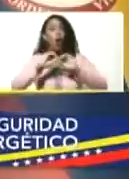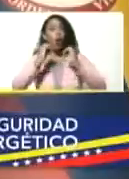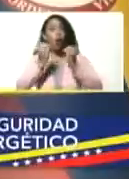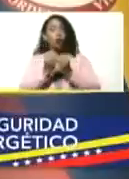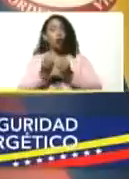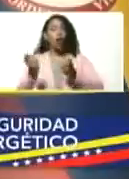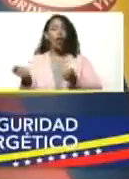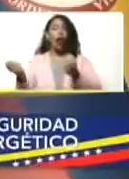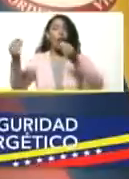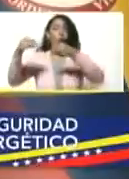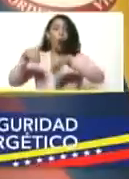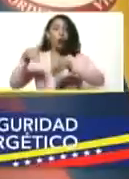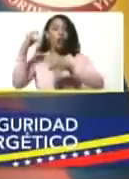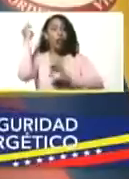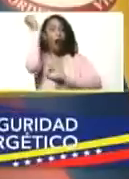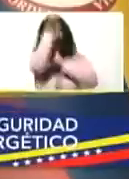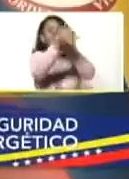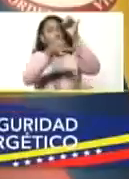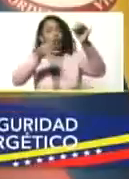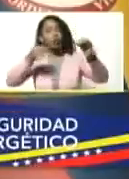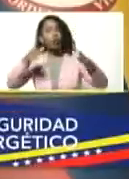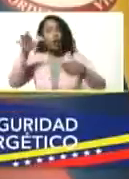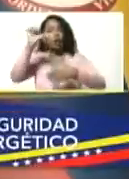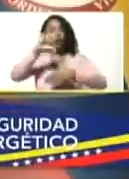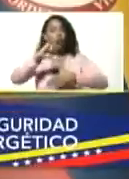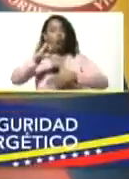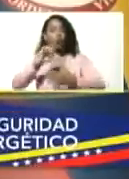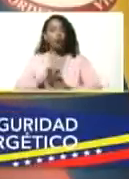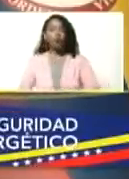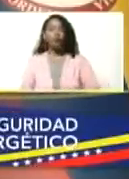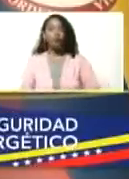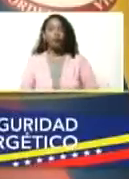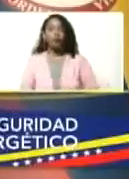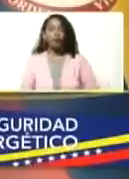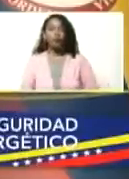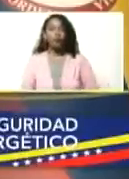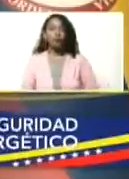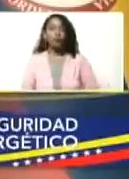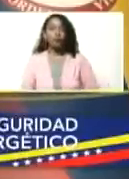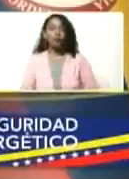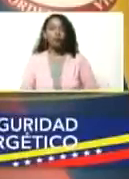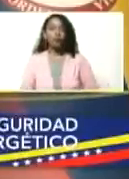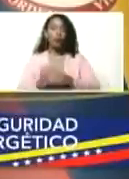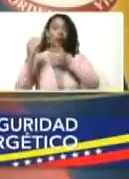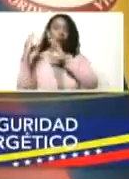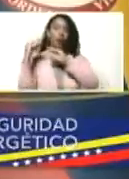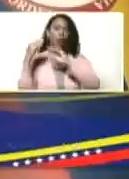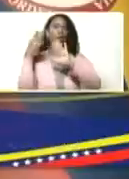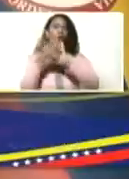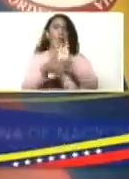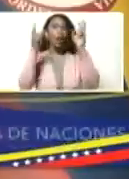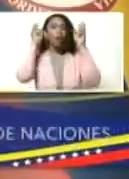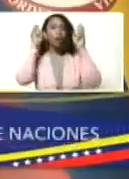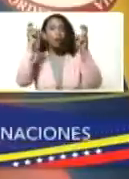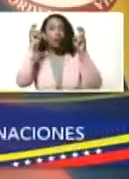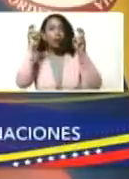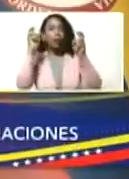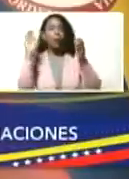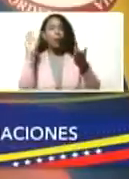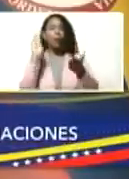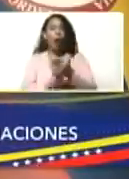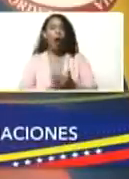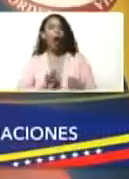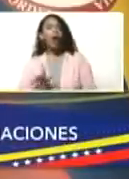Tratado Amazónica Suramericano. Hemos conversado sobre la necesidad de llevar una posición